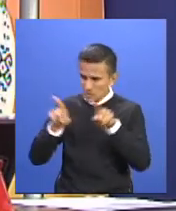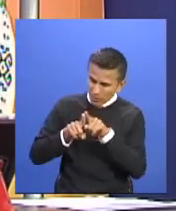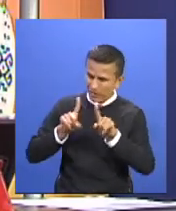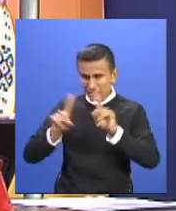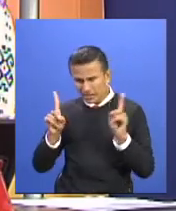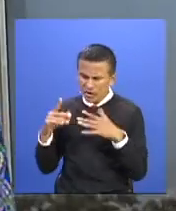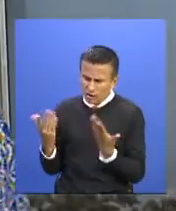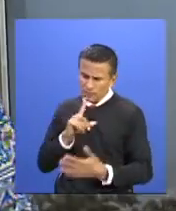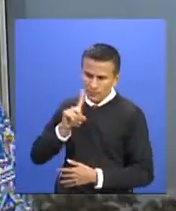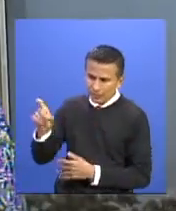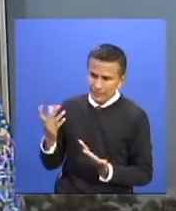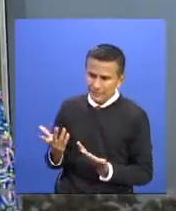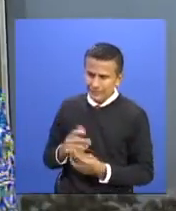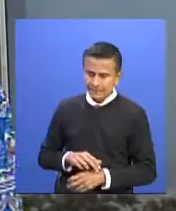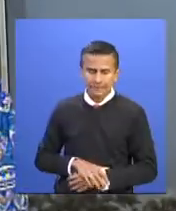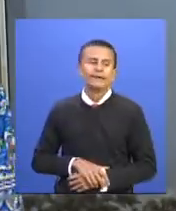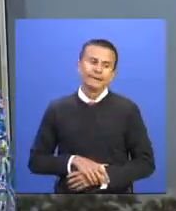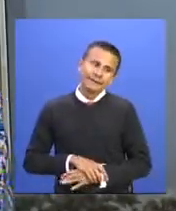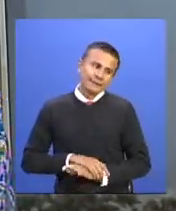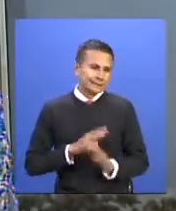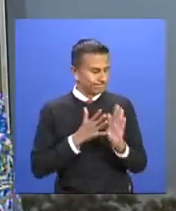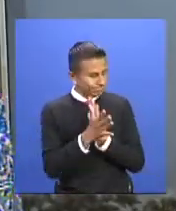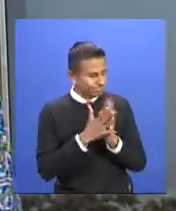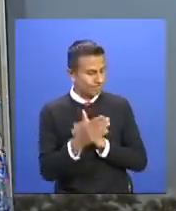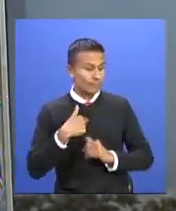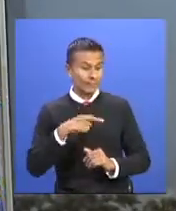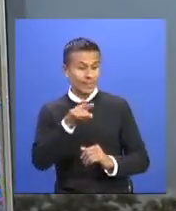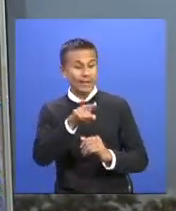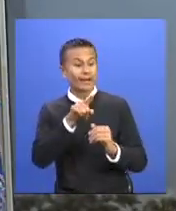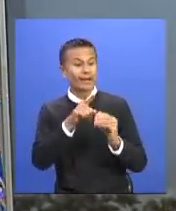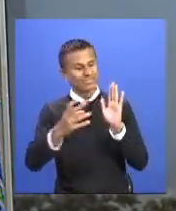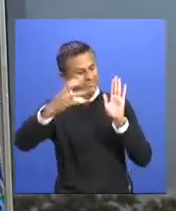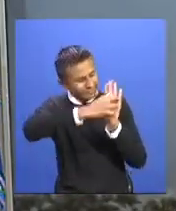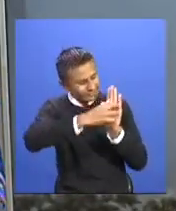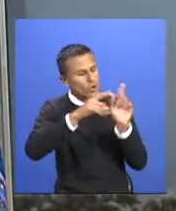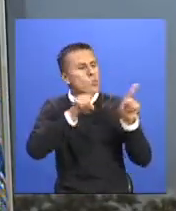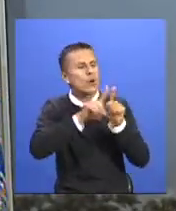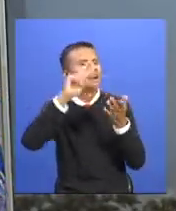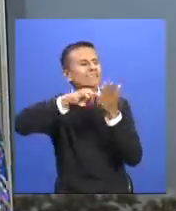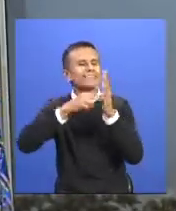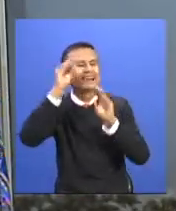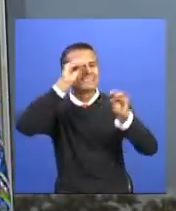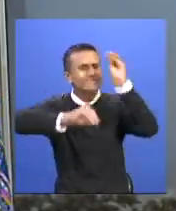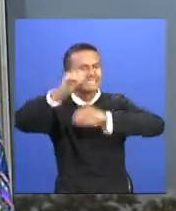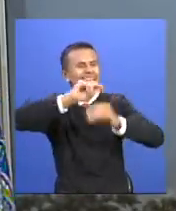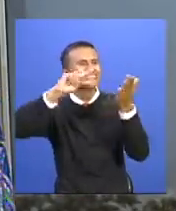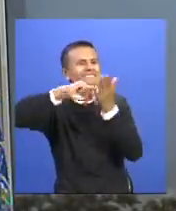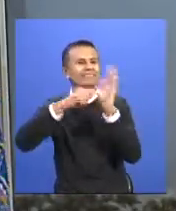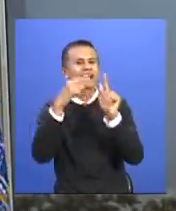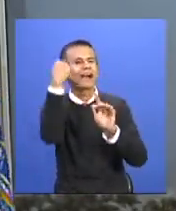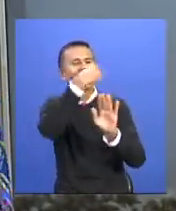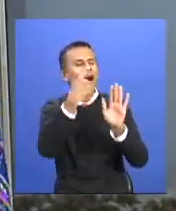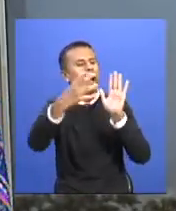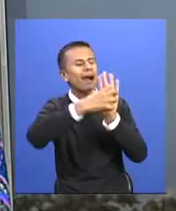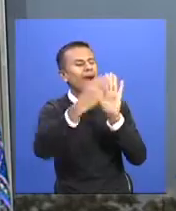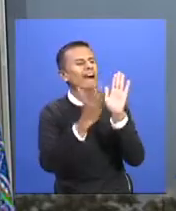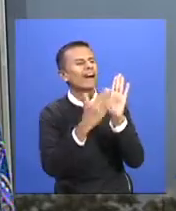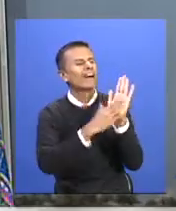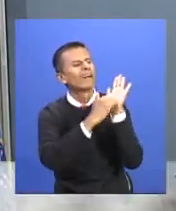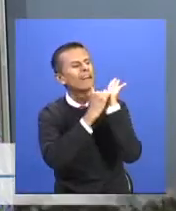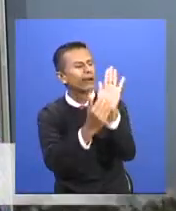concepto? La imagen corporativa va enfocada hacia la parte de diseño, que es la cara de la empresa, es lo que yo quiero